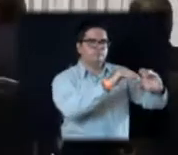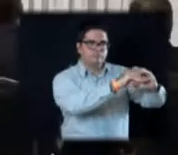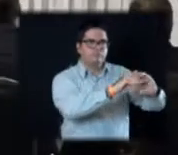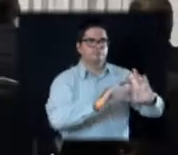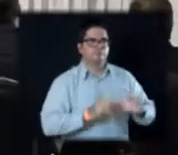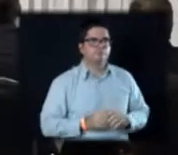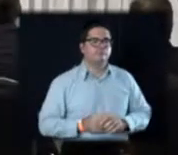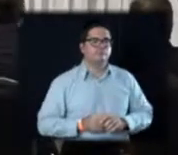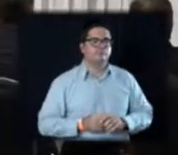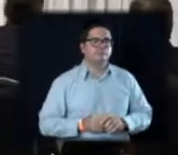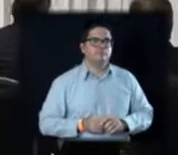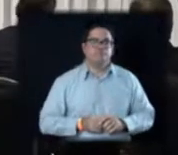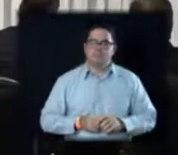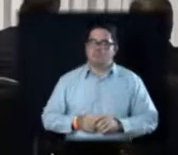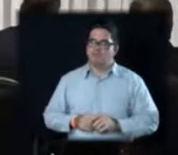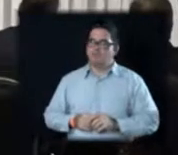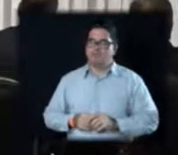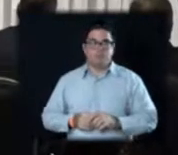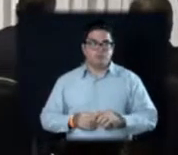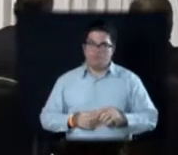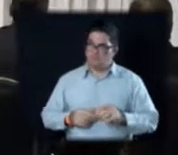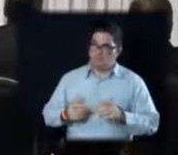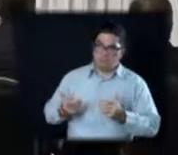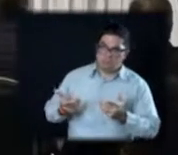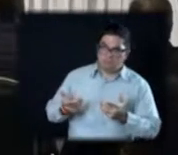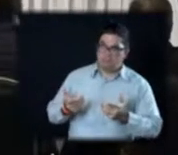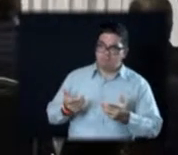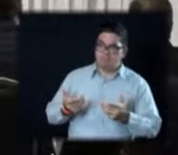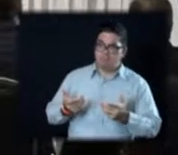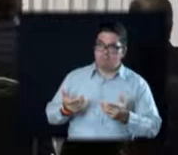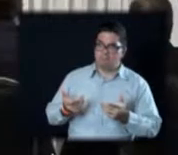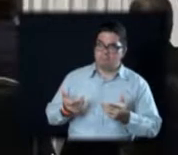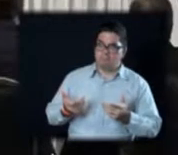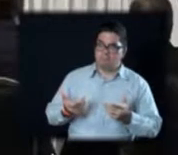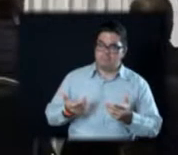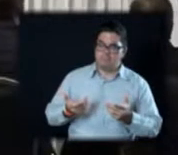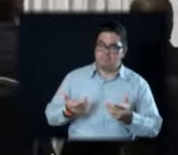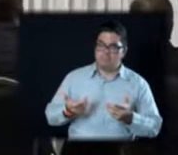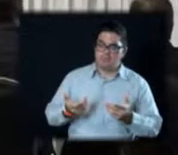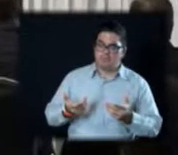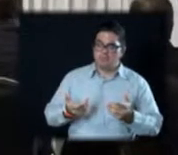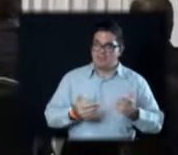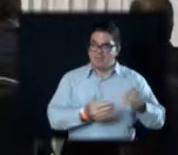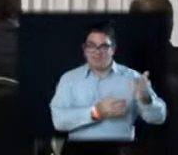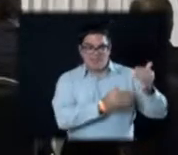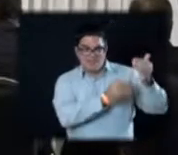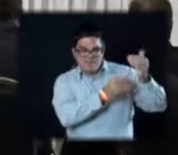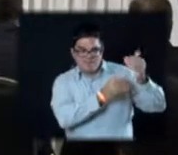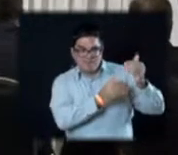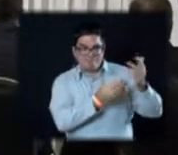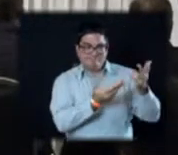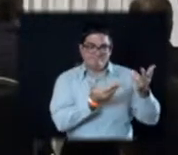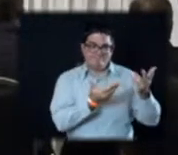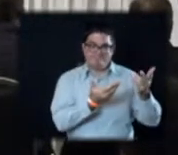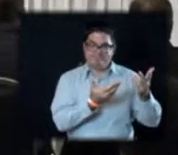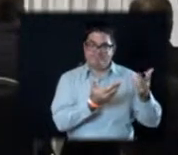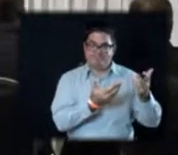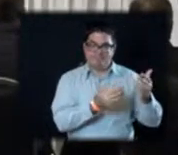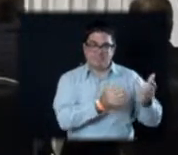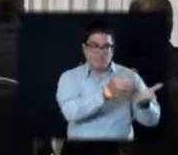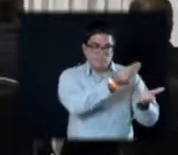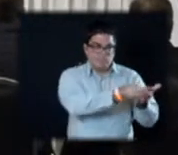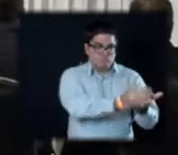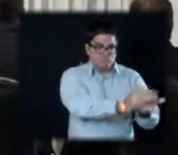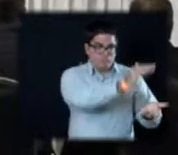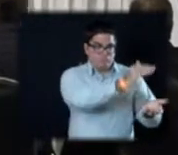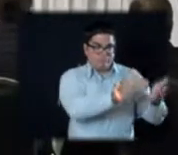balance. La magnitud, no puede ser un sentido de la magnitud de las cosas que están, de las partidas que están restringidas